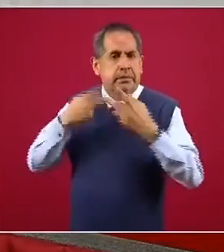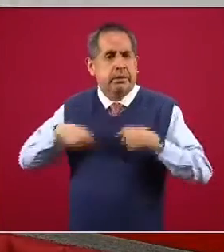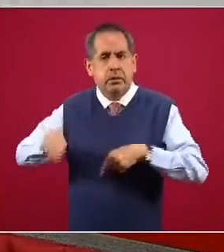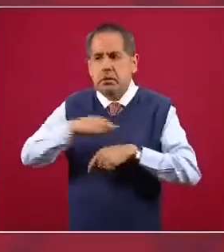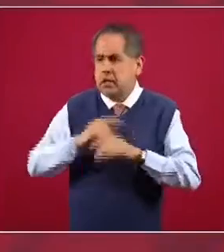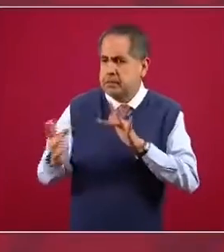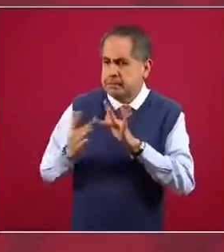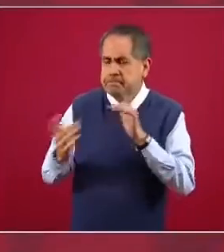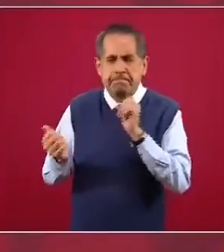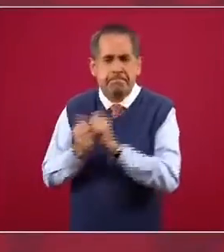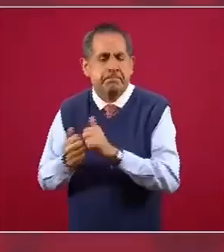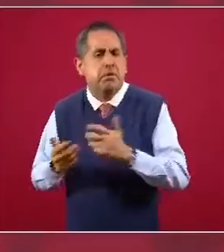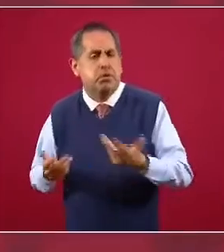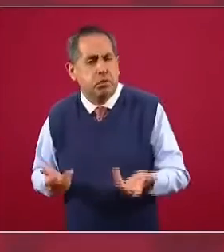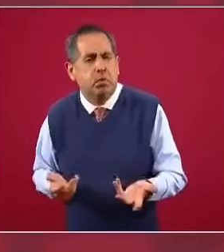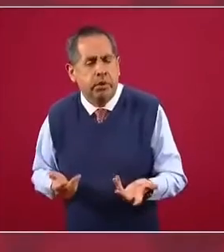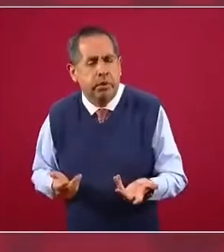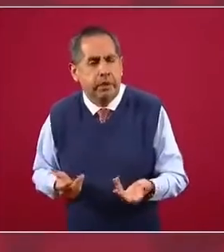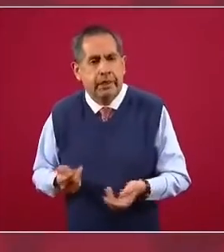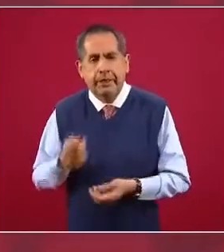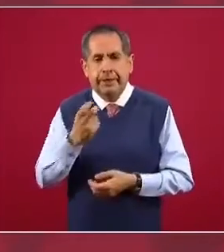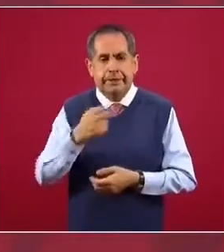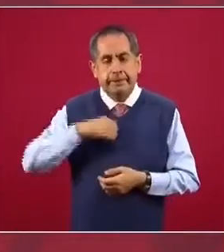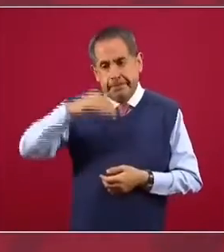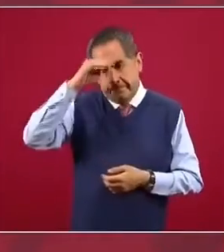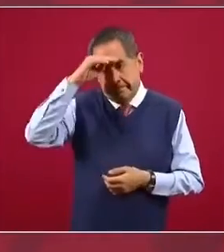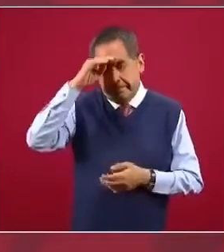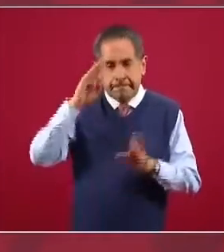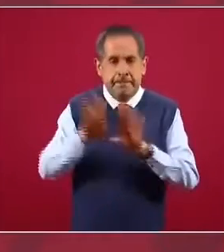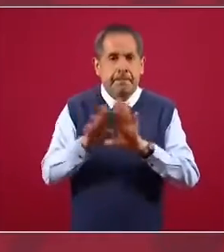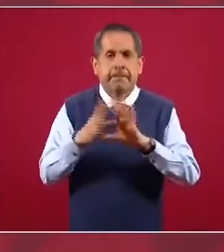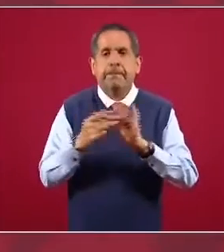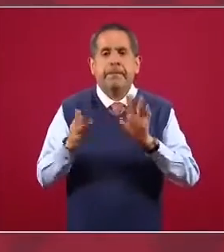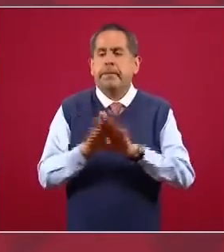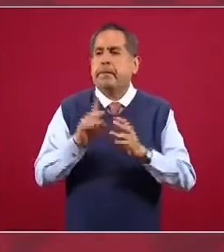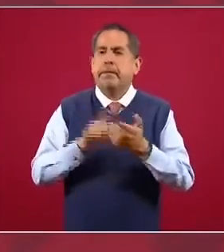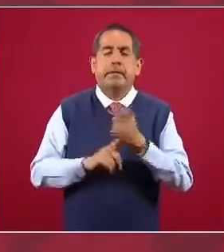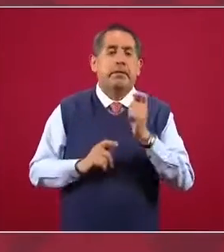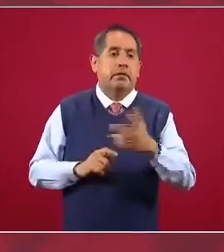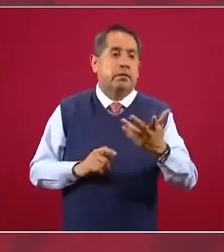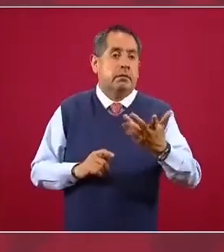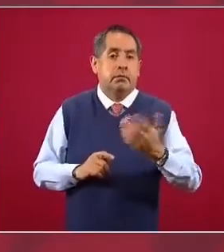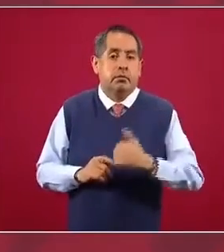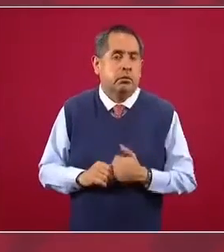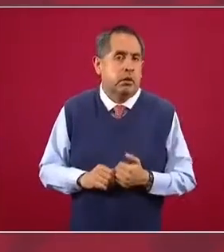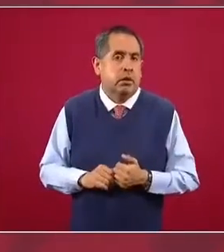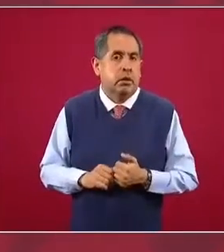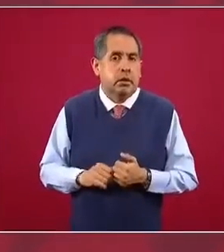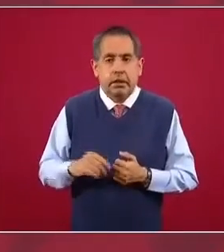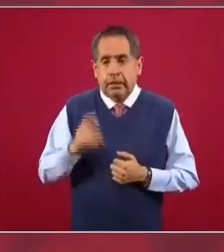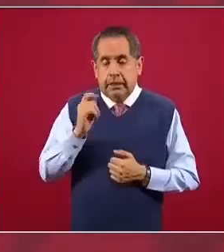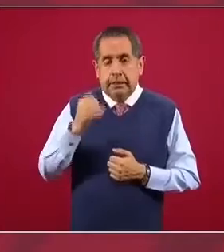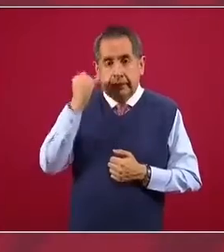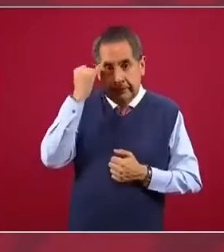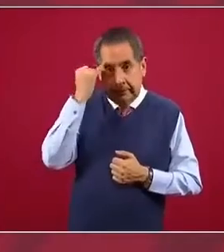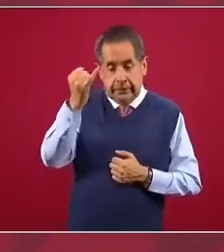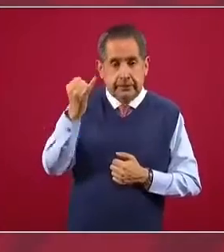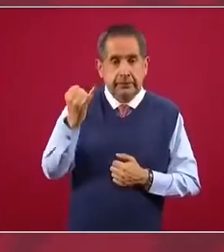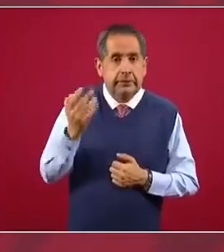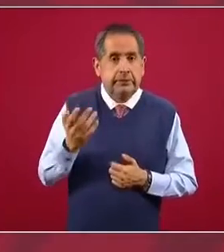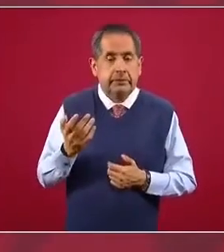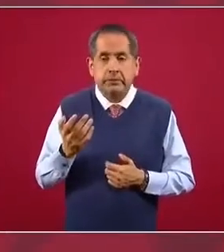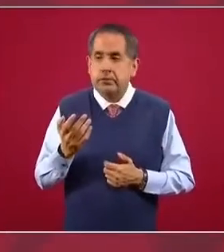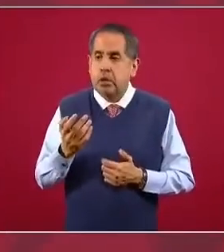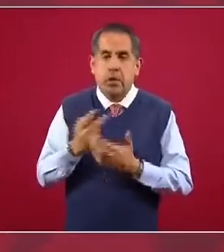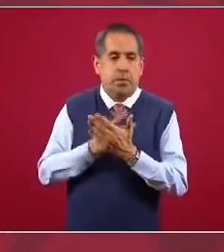personas. ¿Cómo? Ahora, esto parte desde el planteamiento inicial de